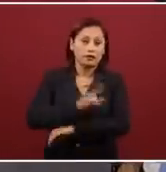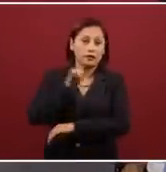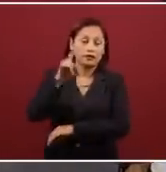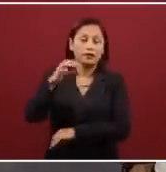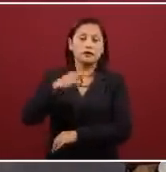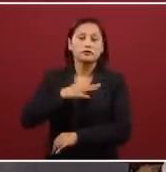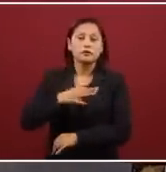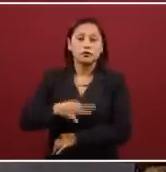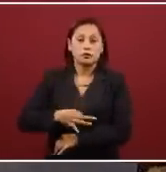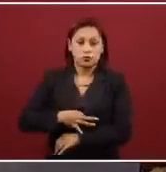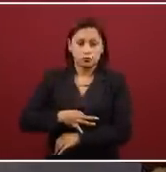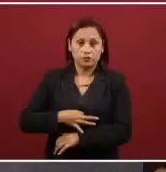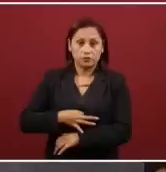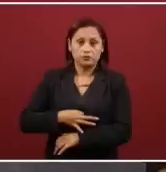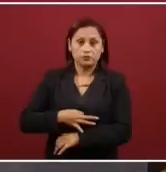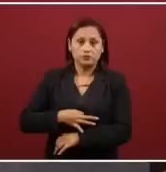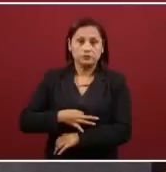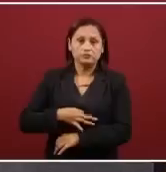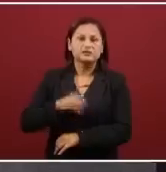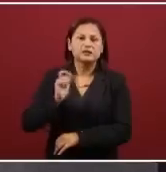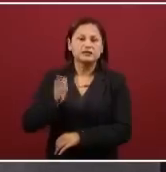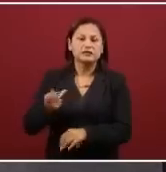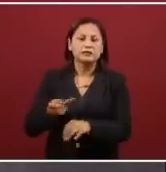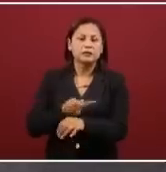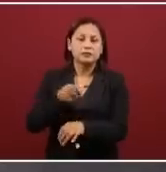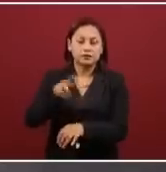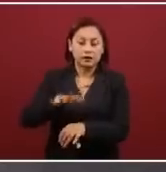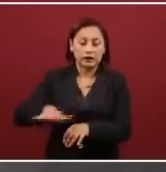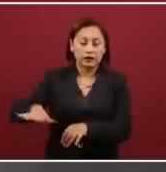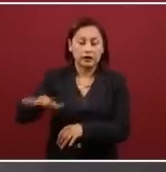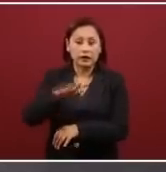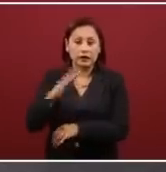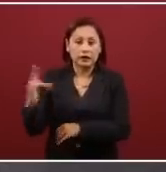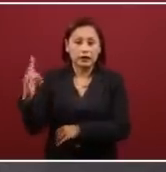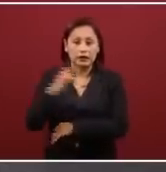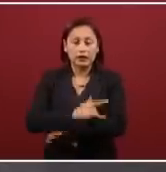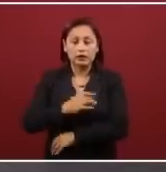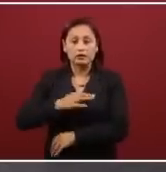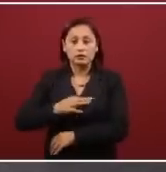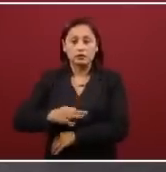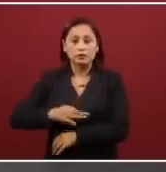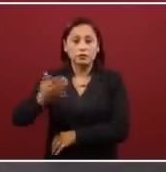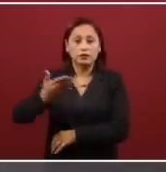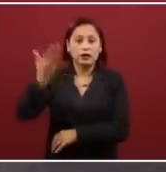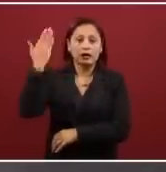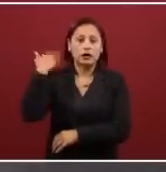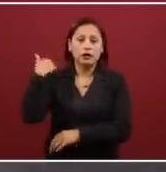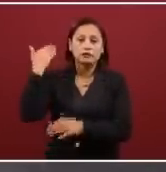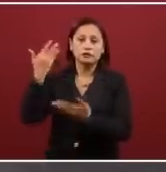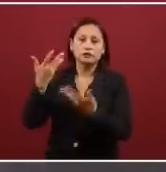que lo dejaron caer de manera deliberada. Ese aeropuerto